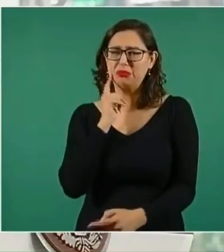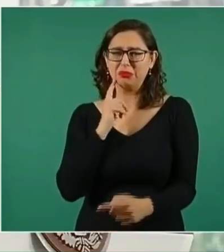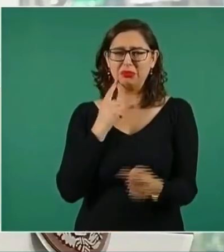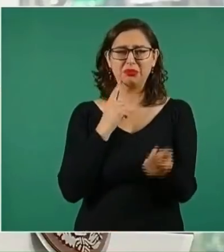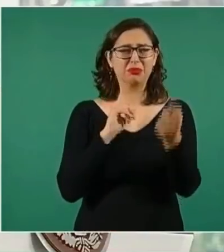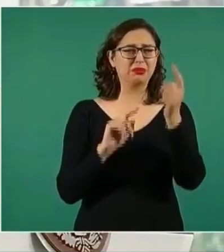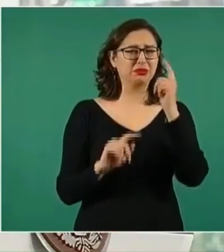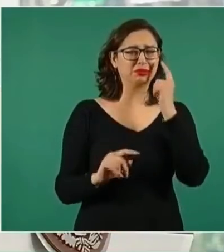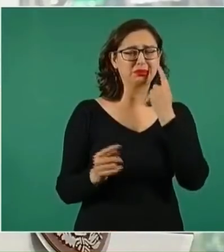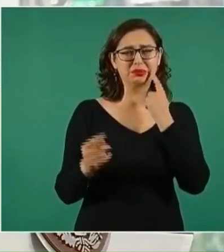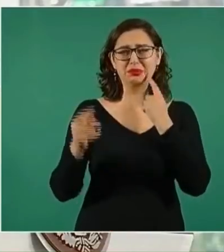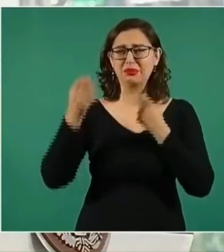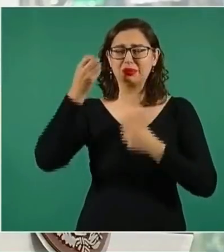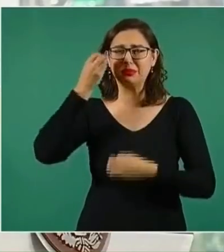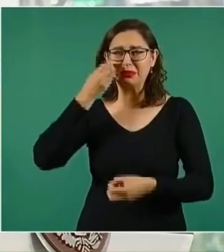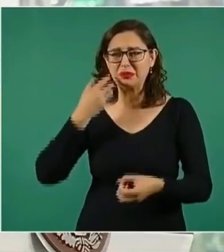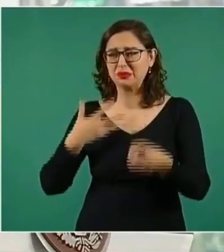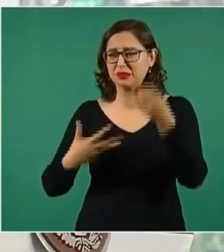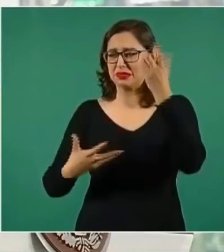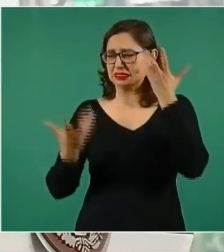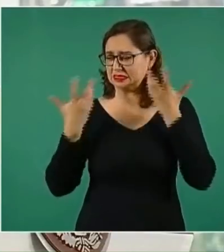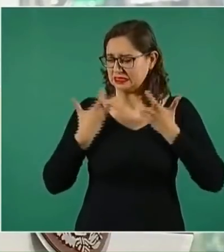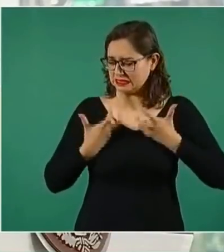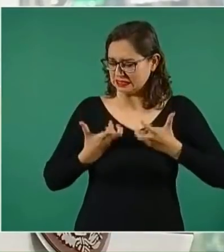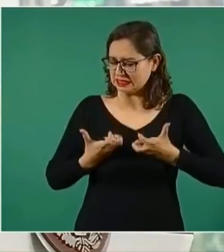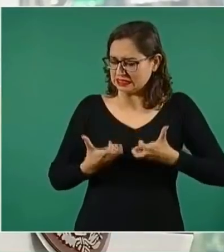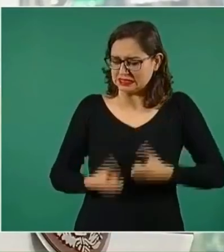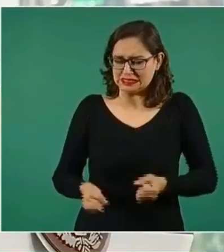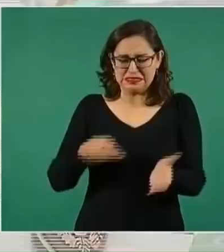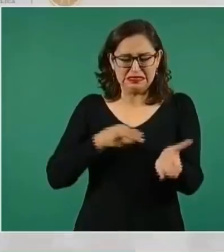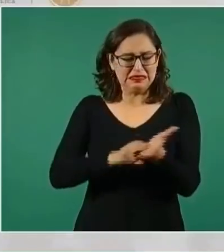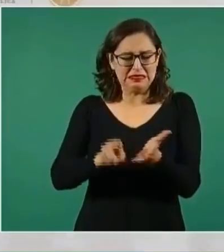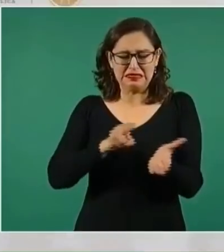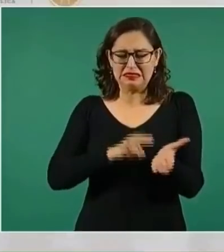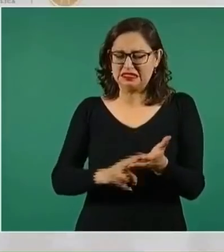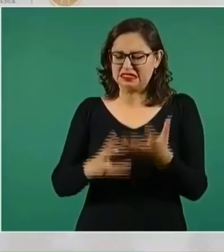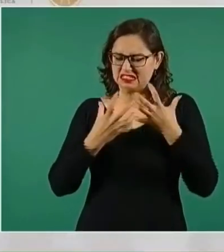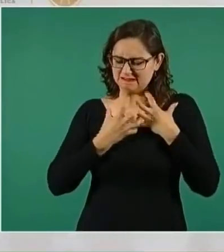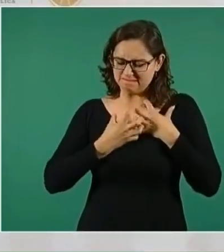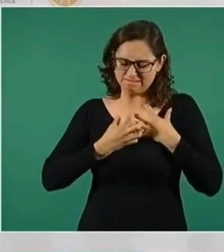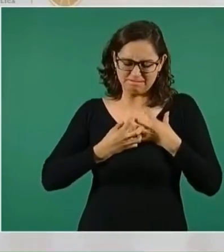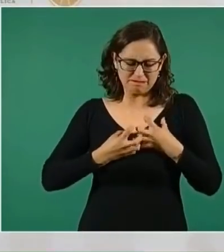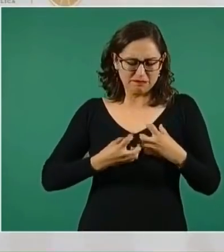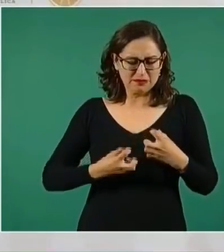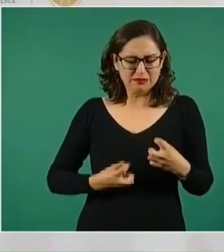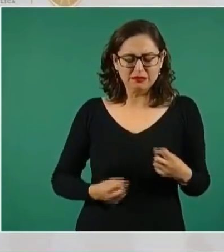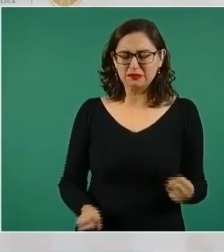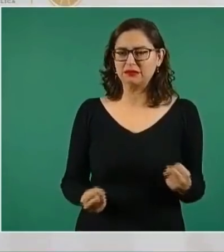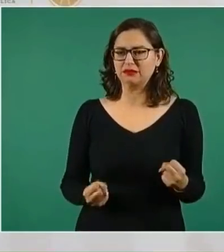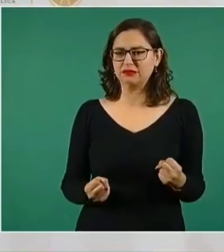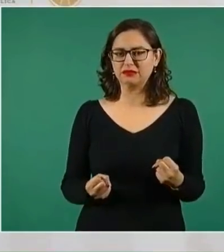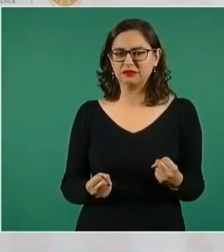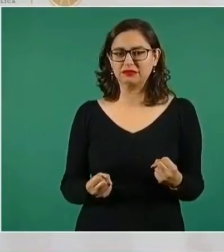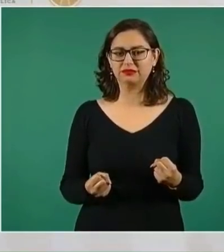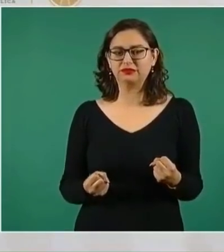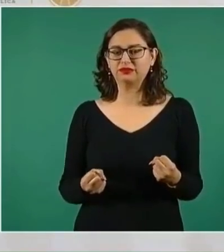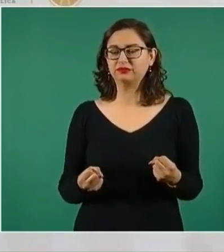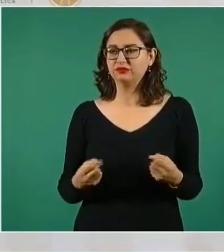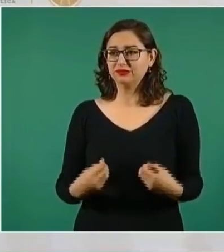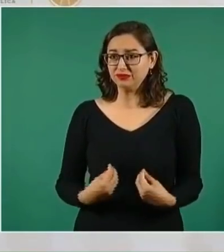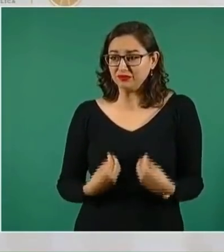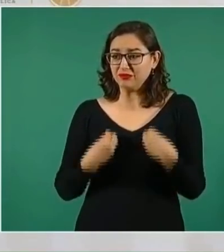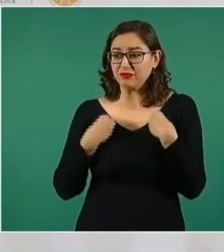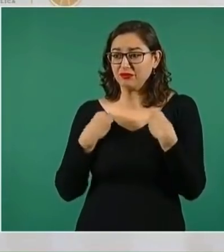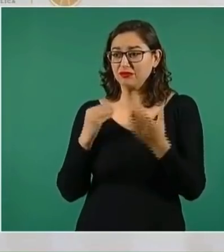oscuras, de tanto pecho destrozado y aún vivo, de tanto